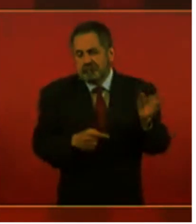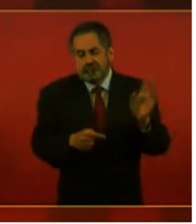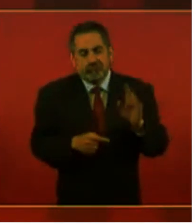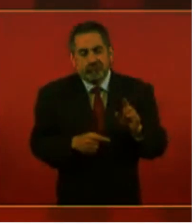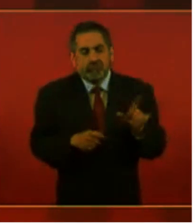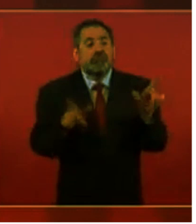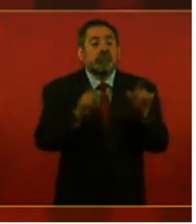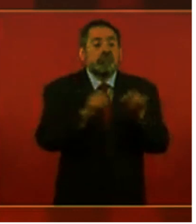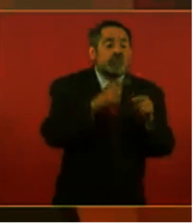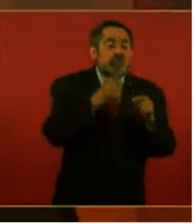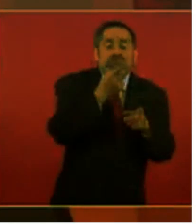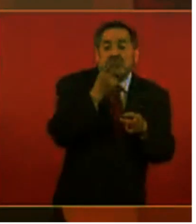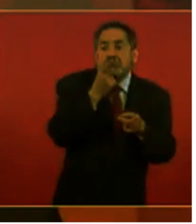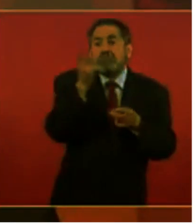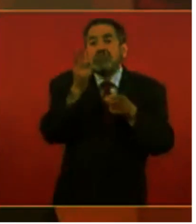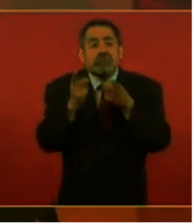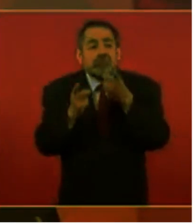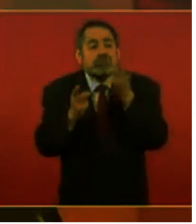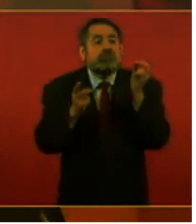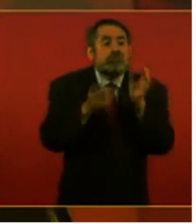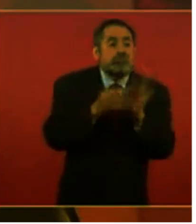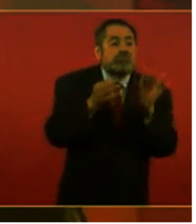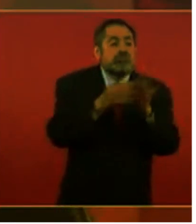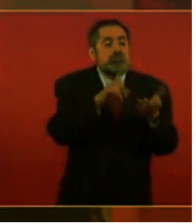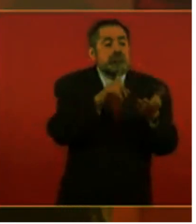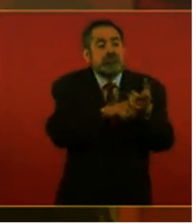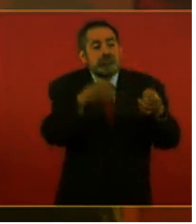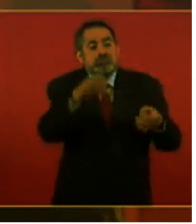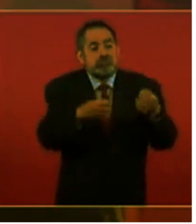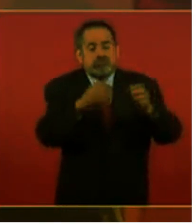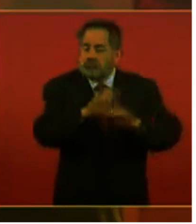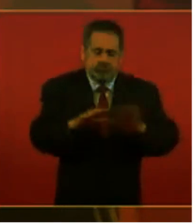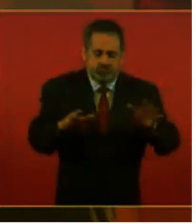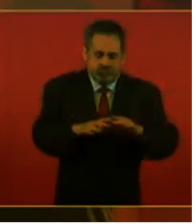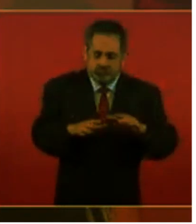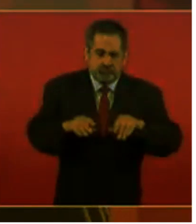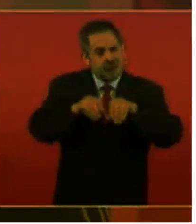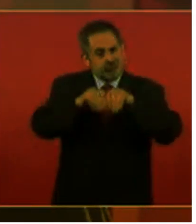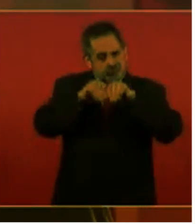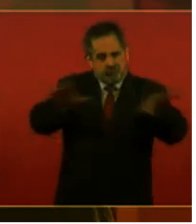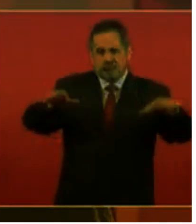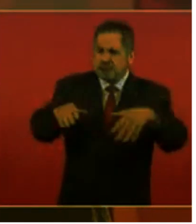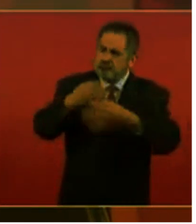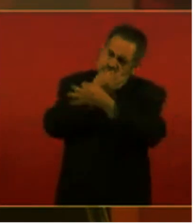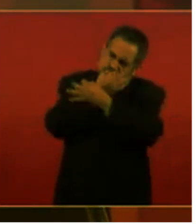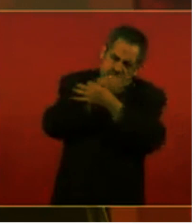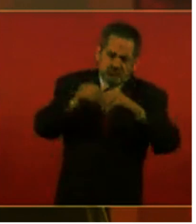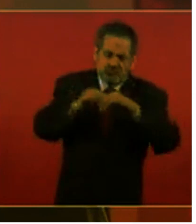más en juzgados, en expedientes,